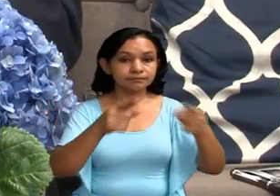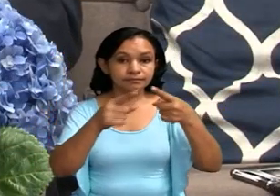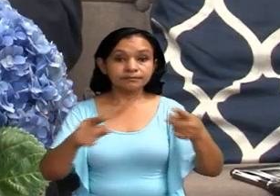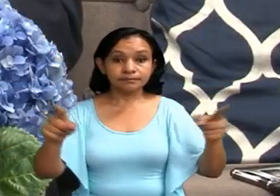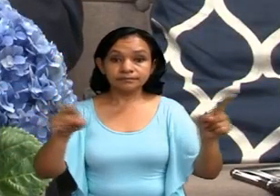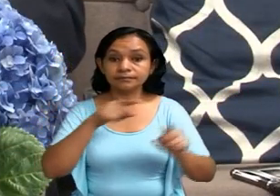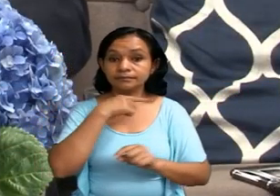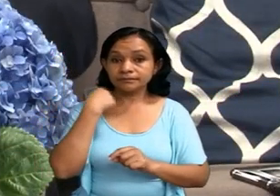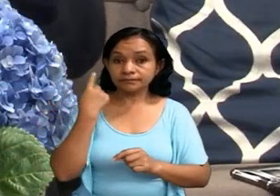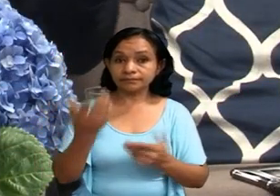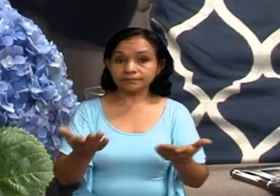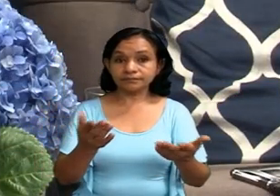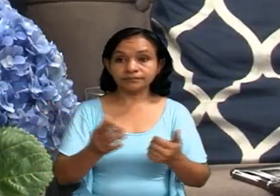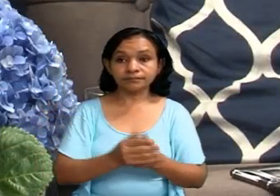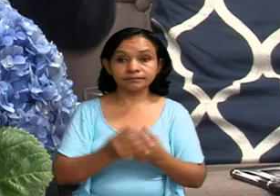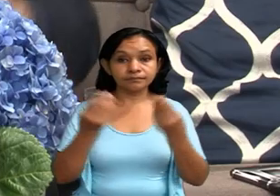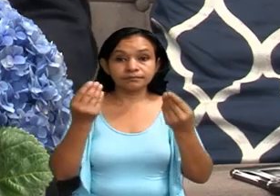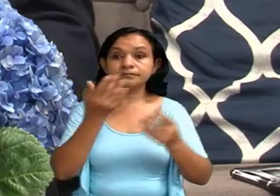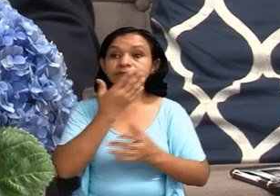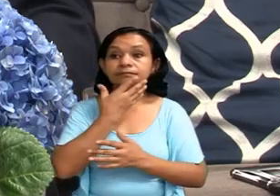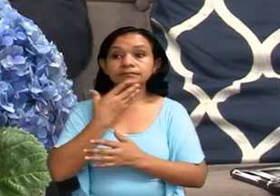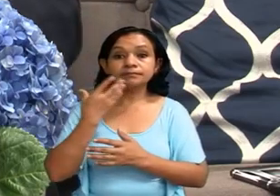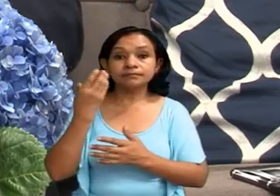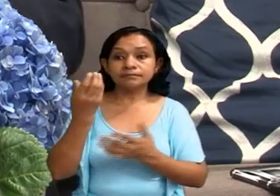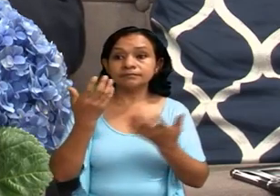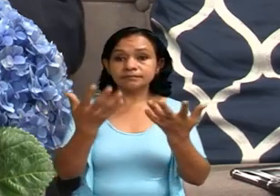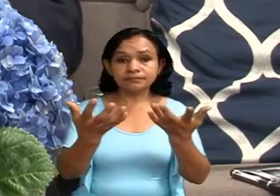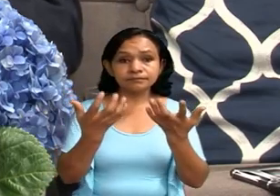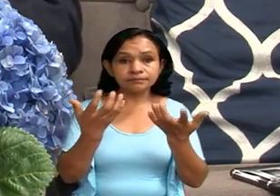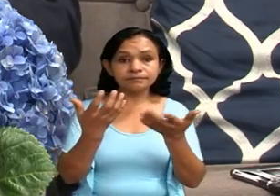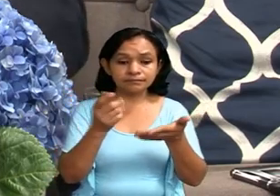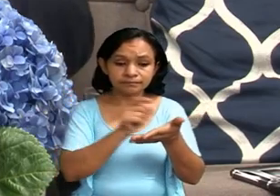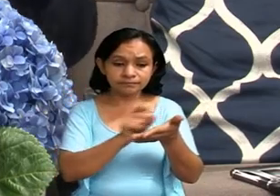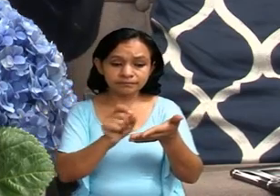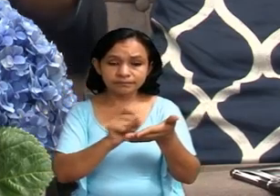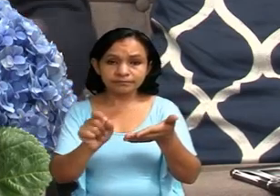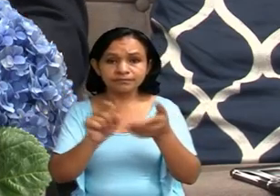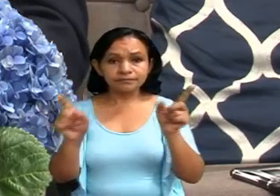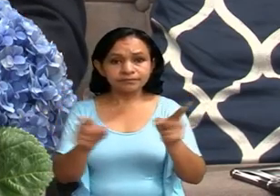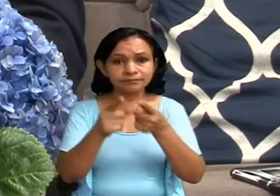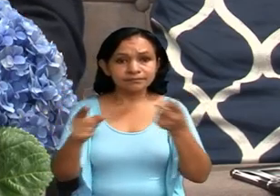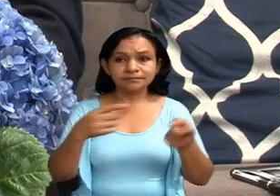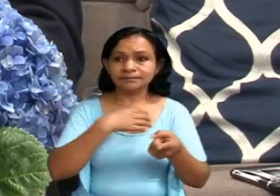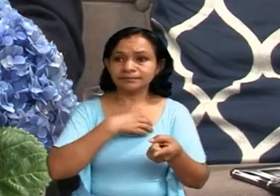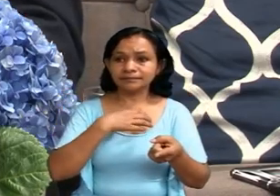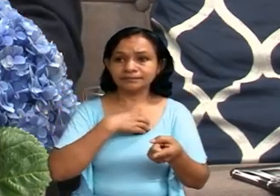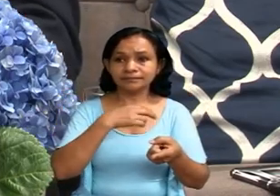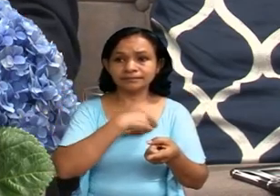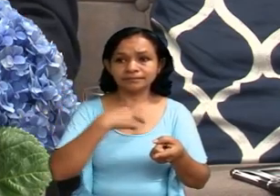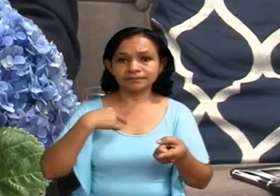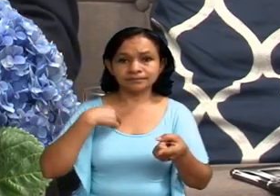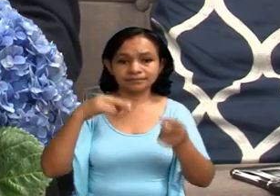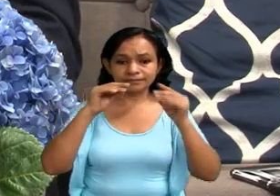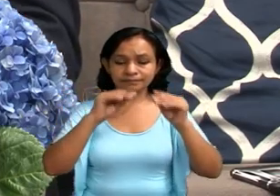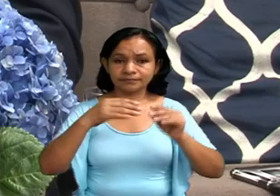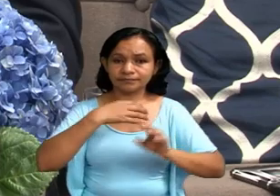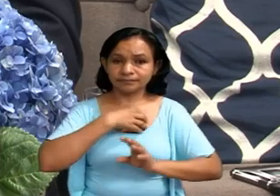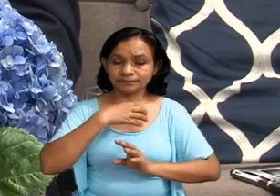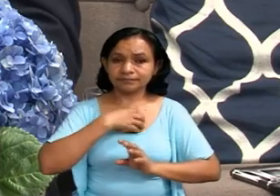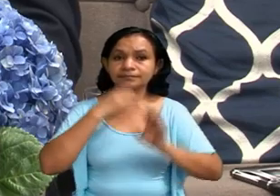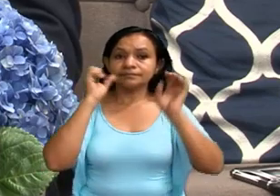¿verdad? Entonces también hay muchos jóvenes inquietos que les gusta hacer arreglos, entonces vamos a dar talleres para que ellos